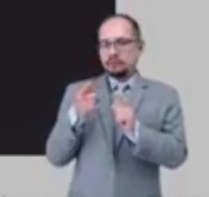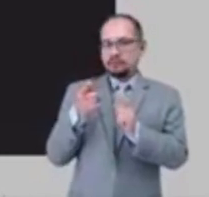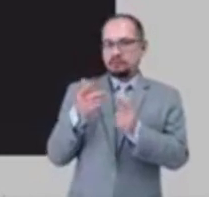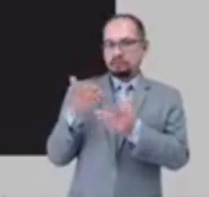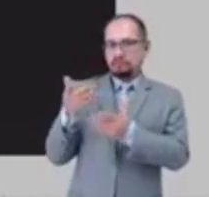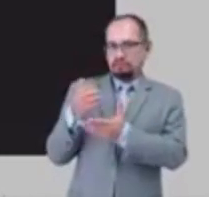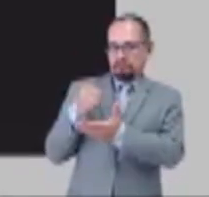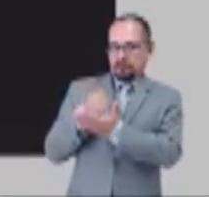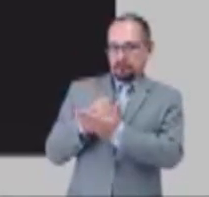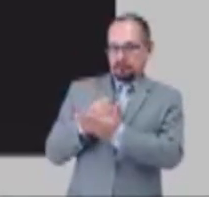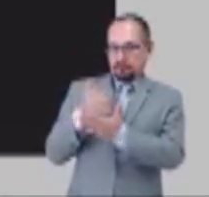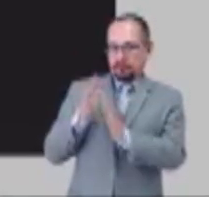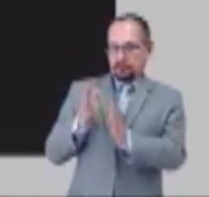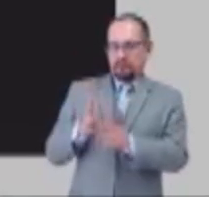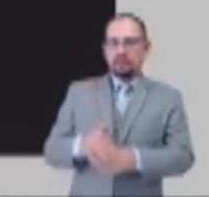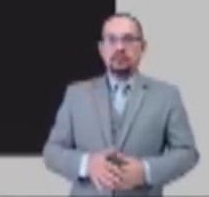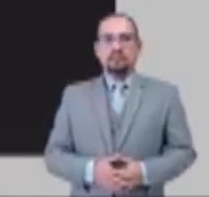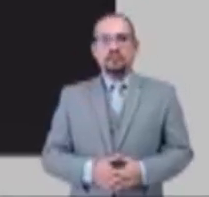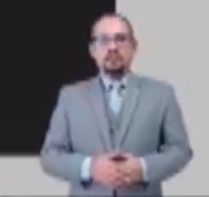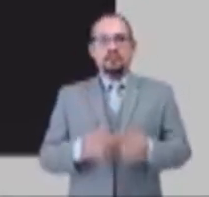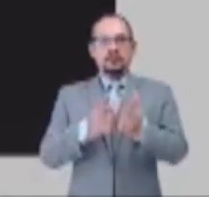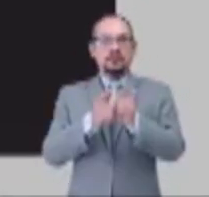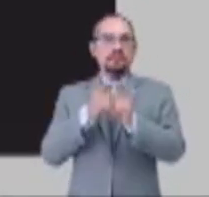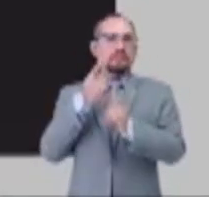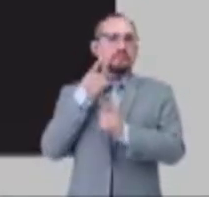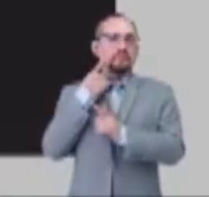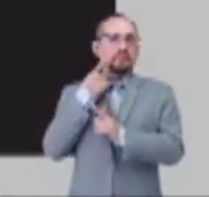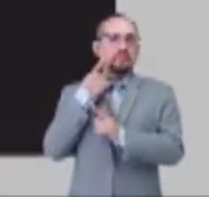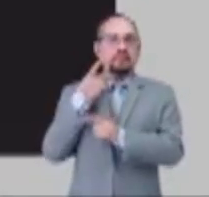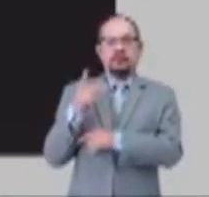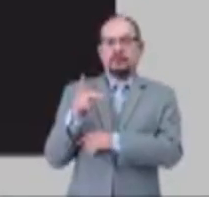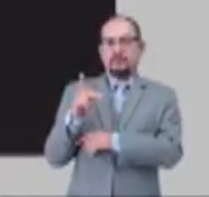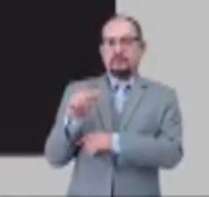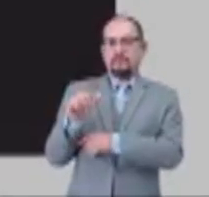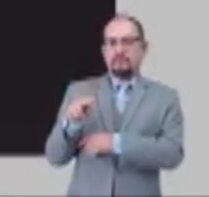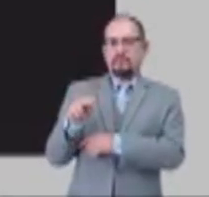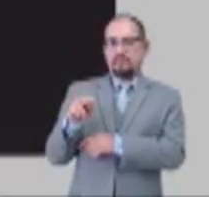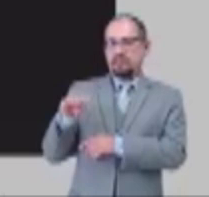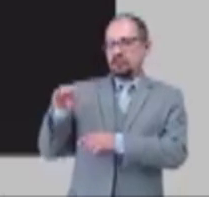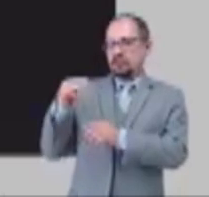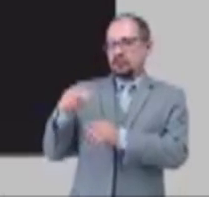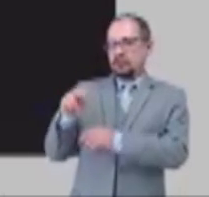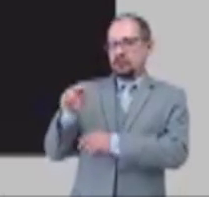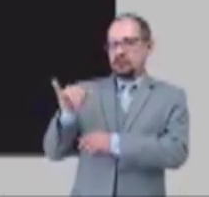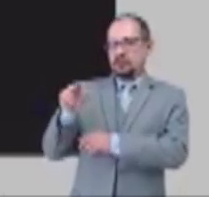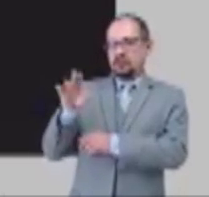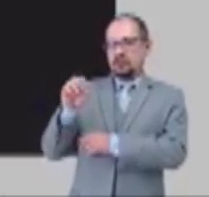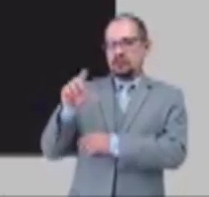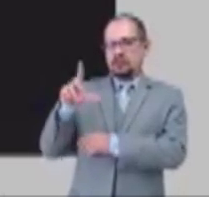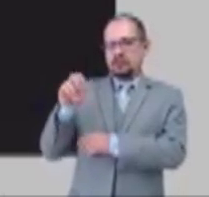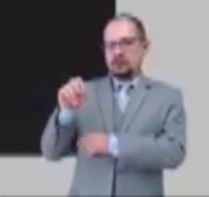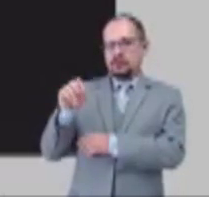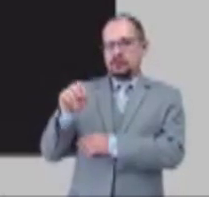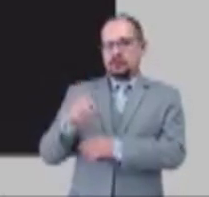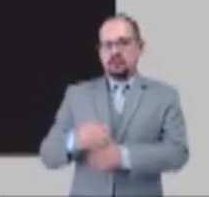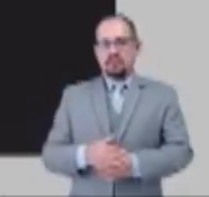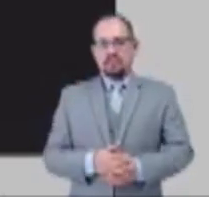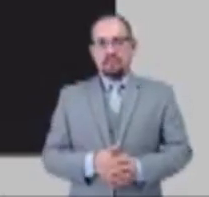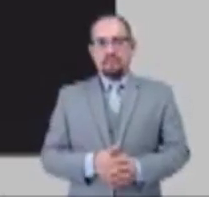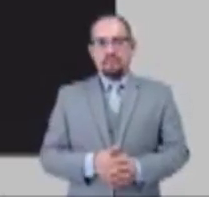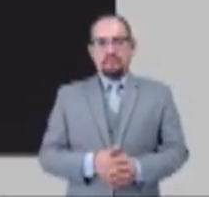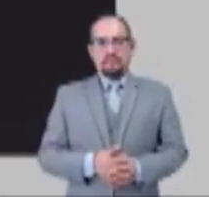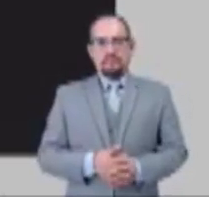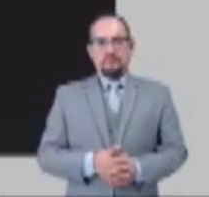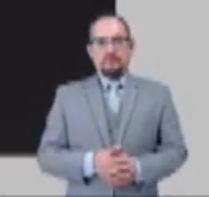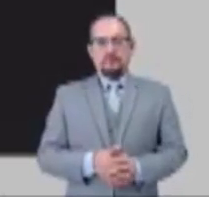demás casas encuestadoras notificaron a esta autoridad electoral que cuentan con la metodología necesaria para avalar su veracidad